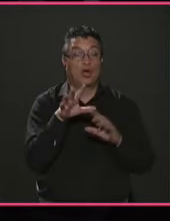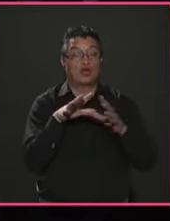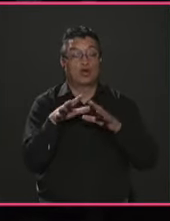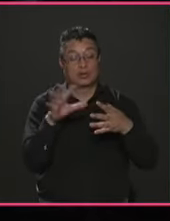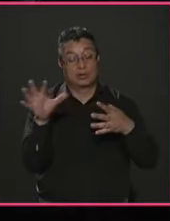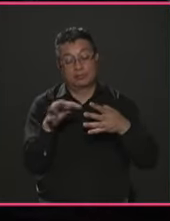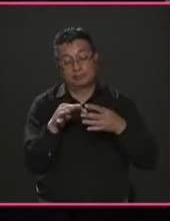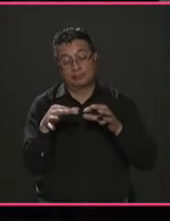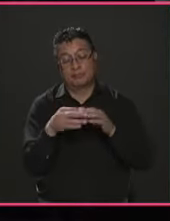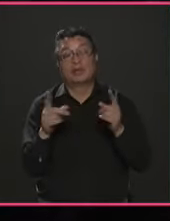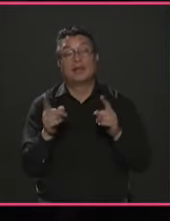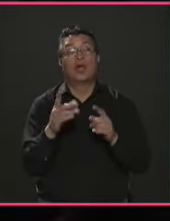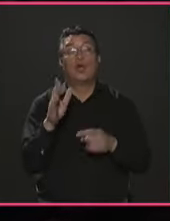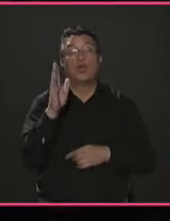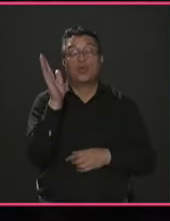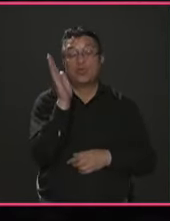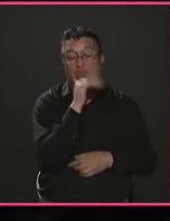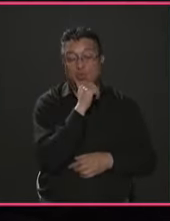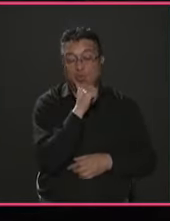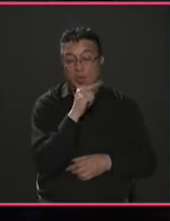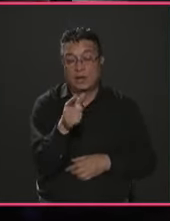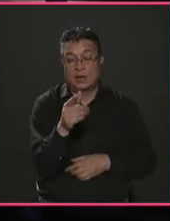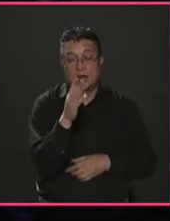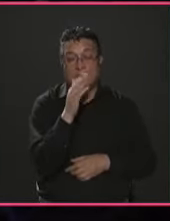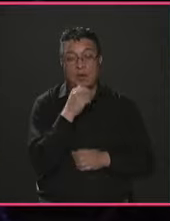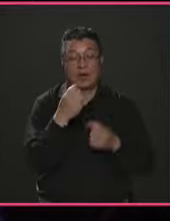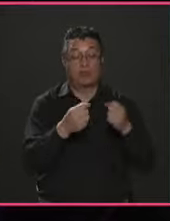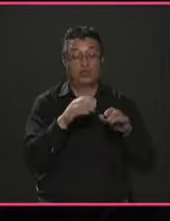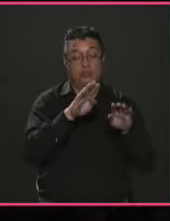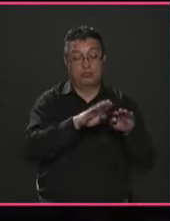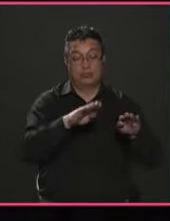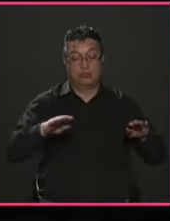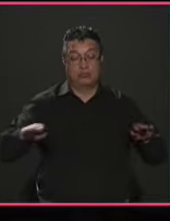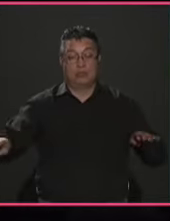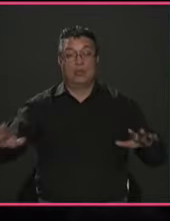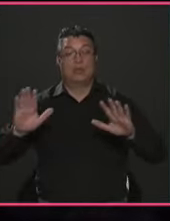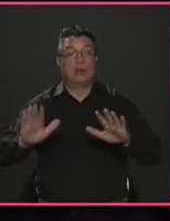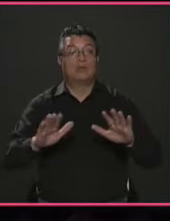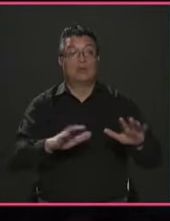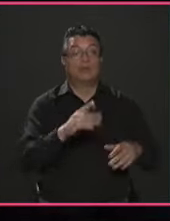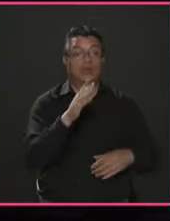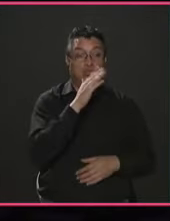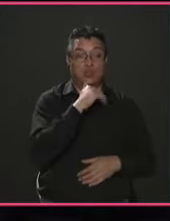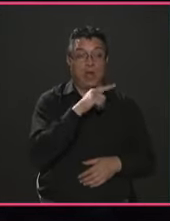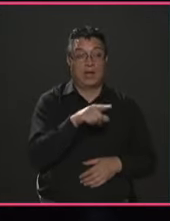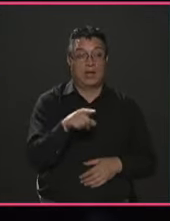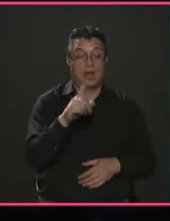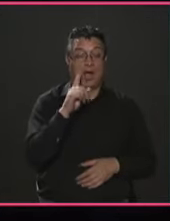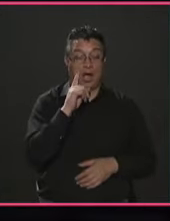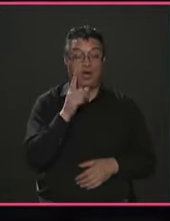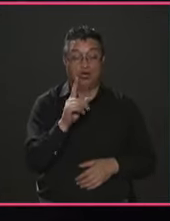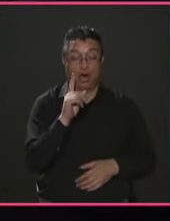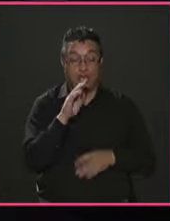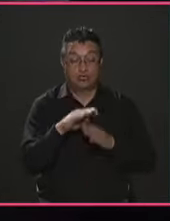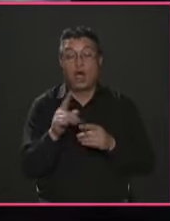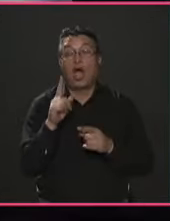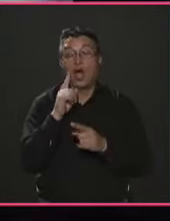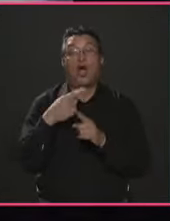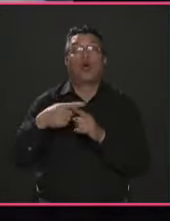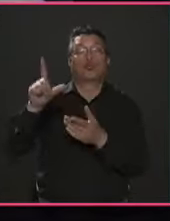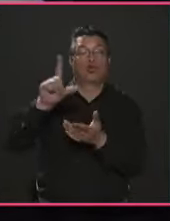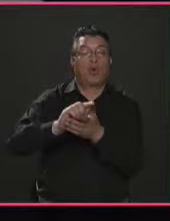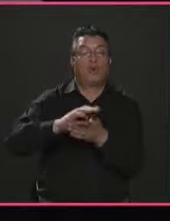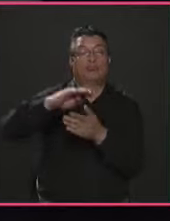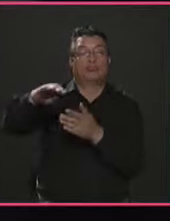tiene es que no hay estacionamiento las personas no tienen autos aquí y si lo tienen los estacionan en otro lugar